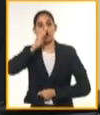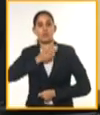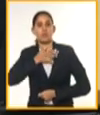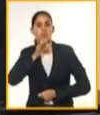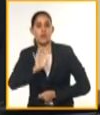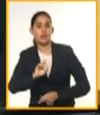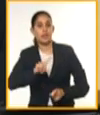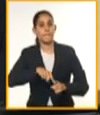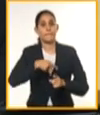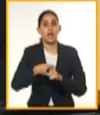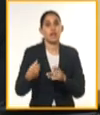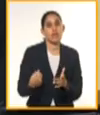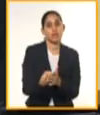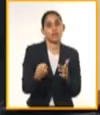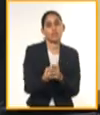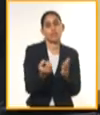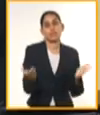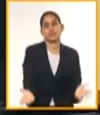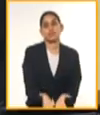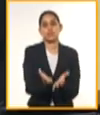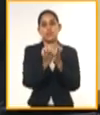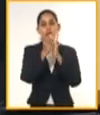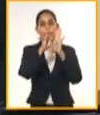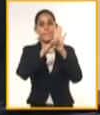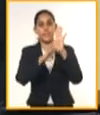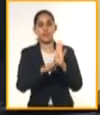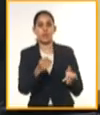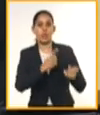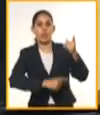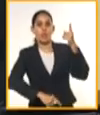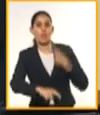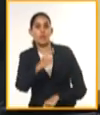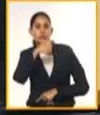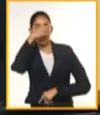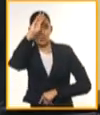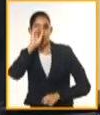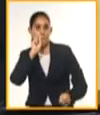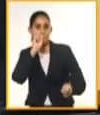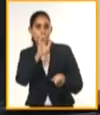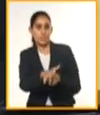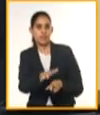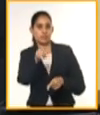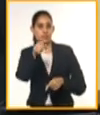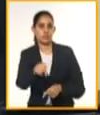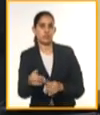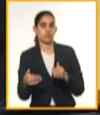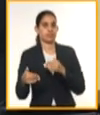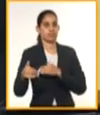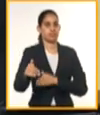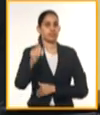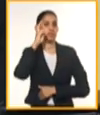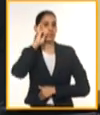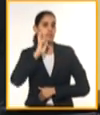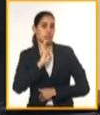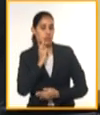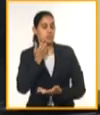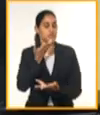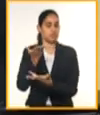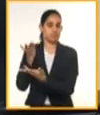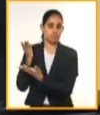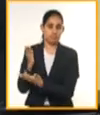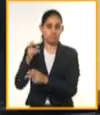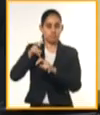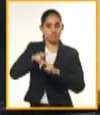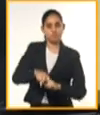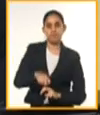principales impulsores de las medidas contra Cuba a inicios de este siglo. Pero vamos hasta donde está Reinaldo